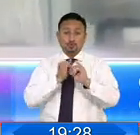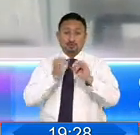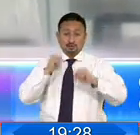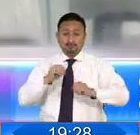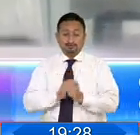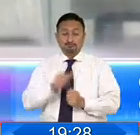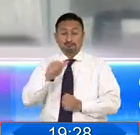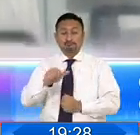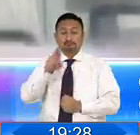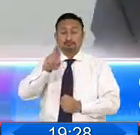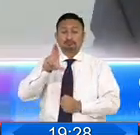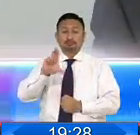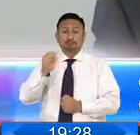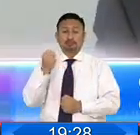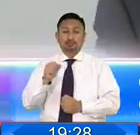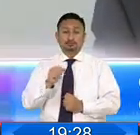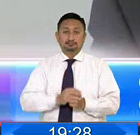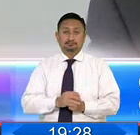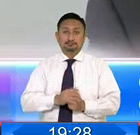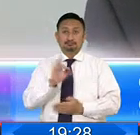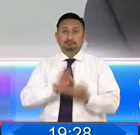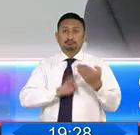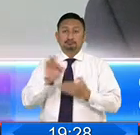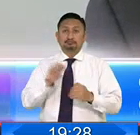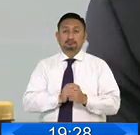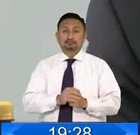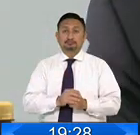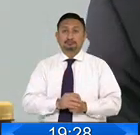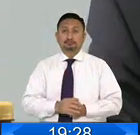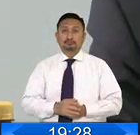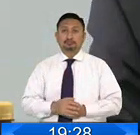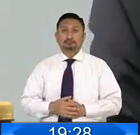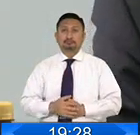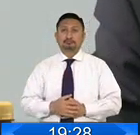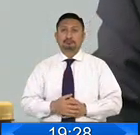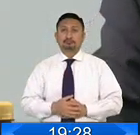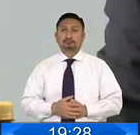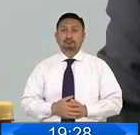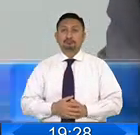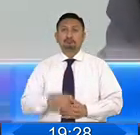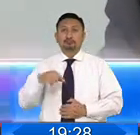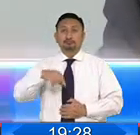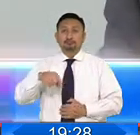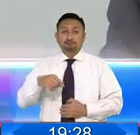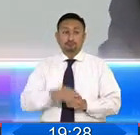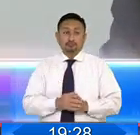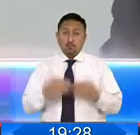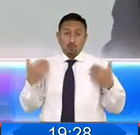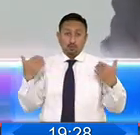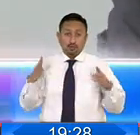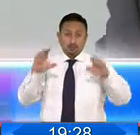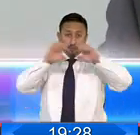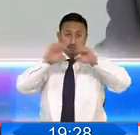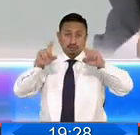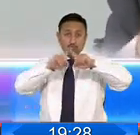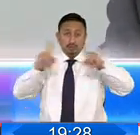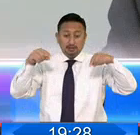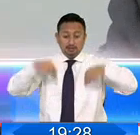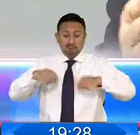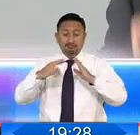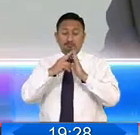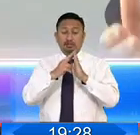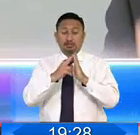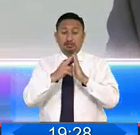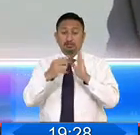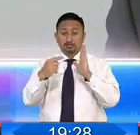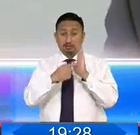de Regulación Nacional. Sputnik, Gamaleya Center, estamos abiertos a eso, siempre y cuando se cumplan los requisitos